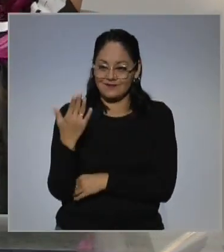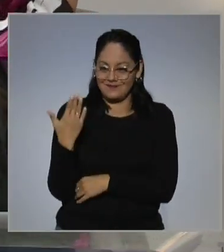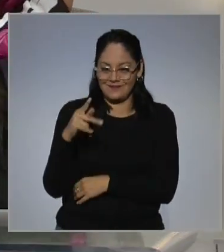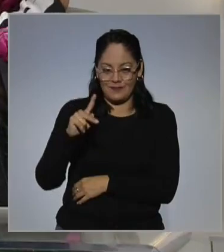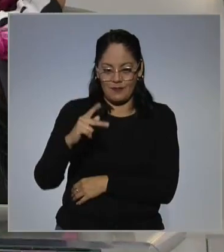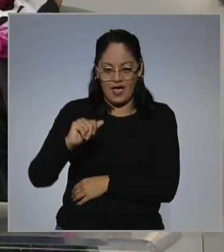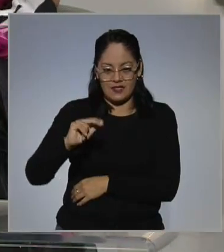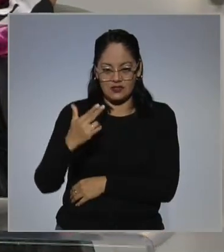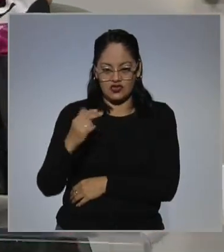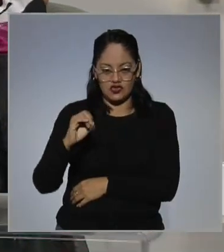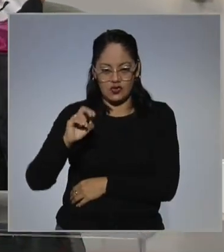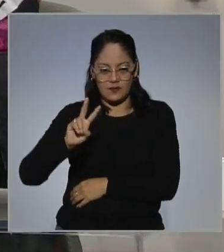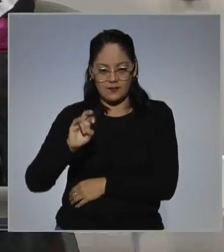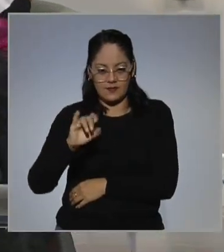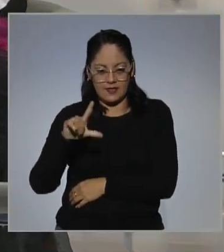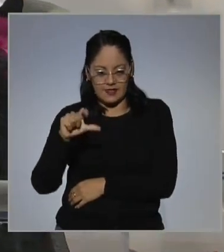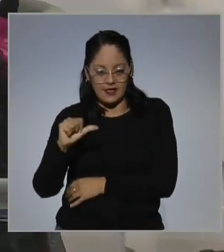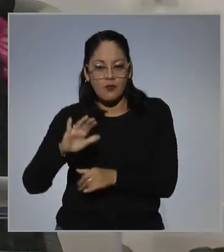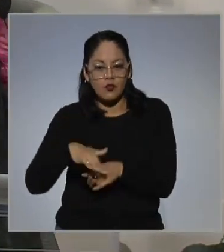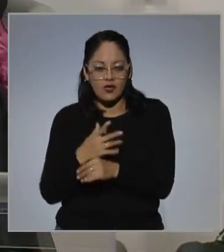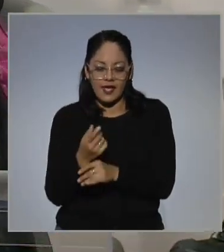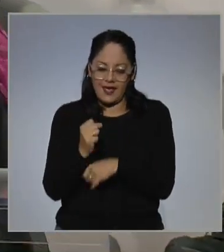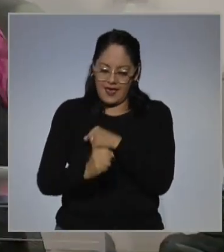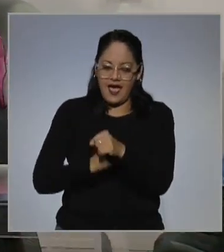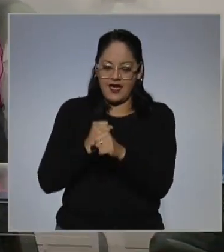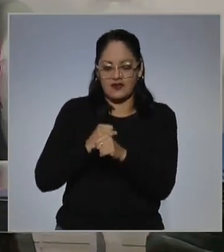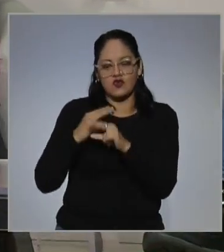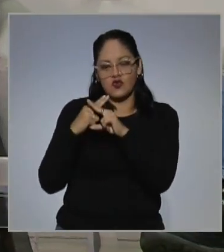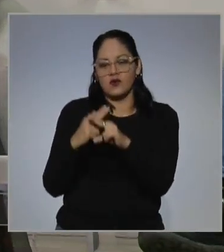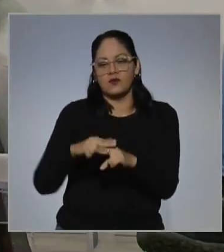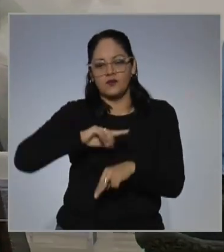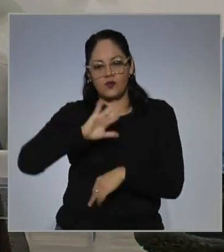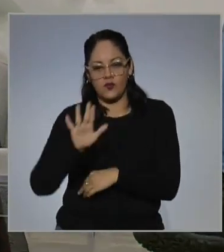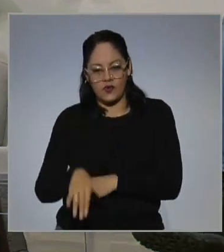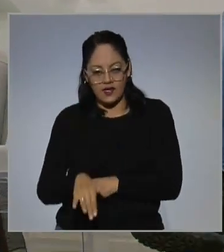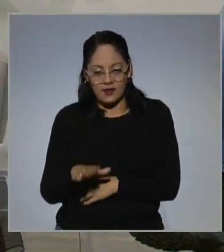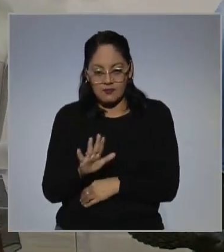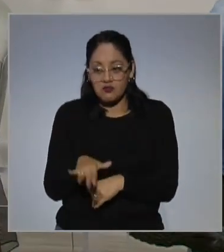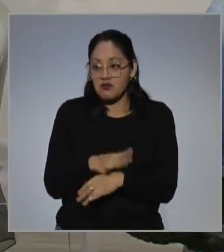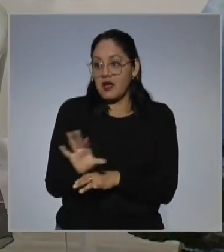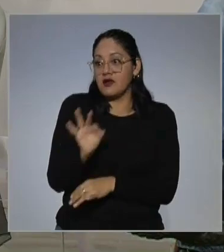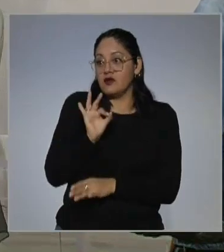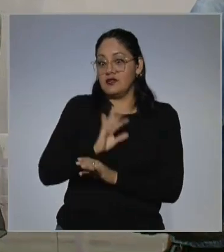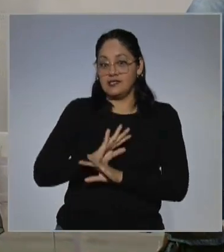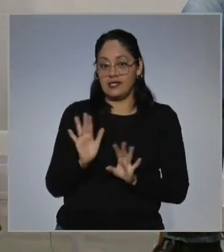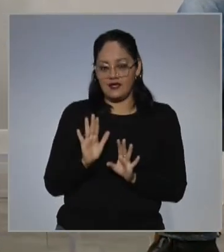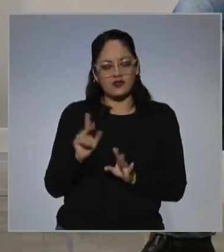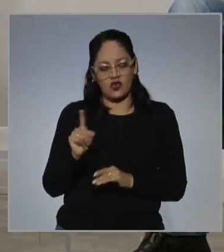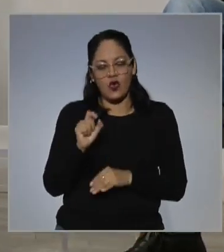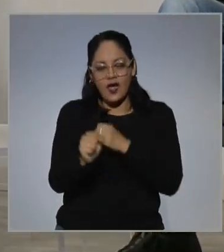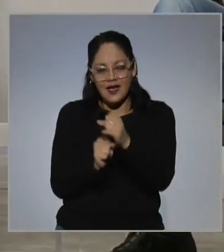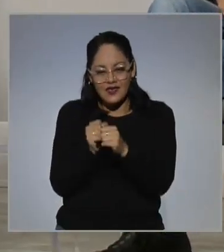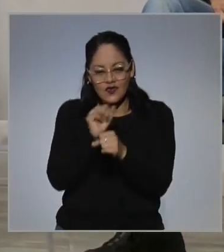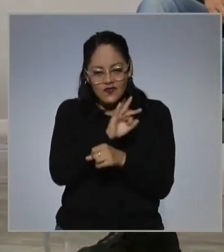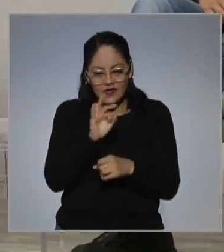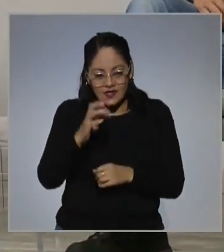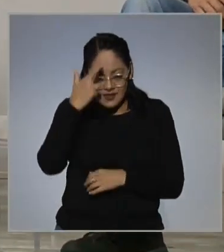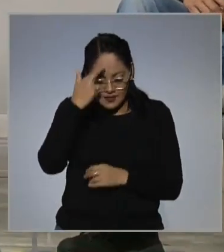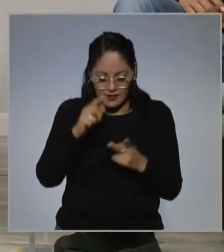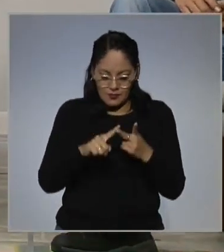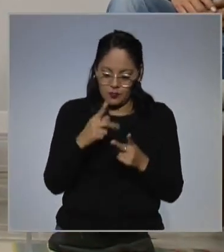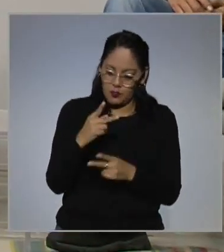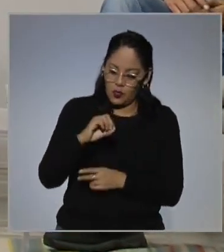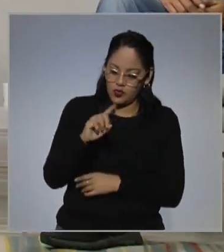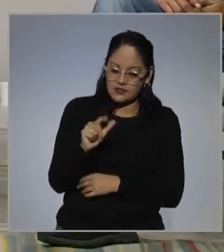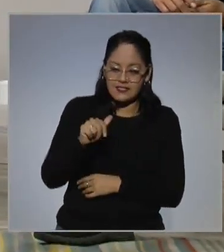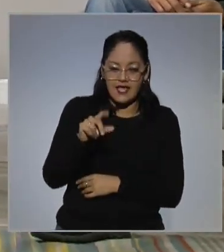Villa también se enmarca en el año de Pancho Villa, ¿no? O sea, no es una cuestión fortuita, y la incorporación de Posadas y